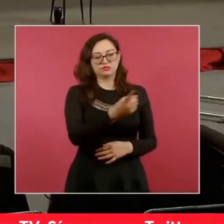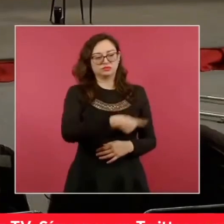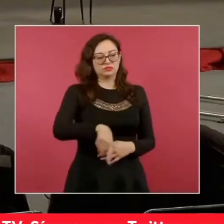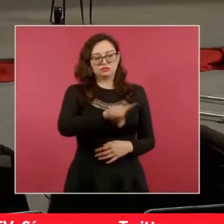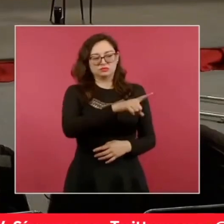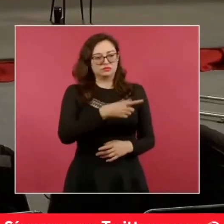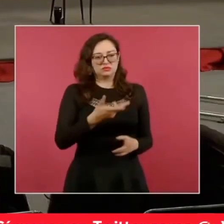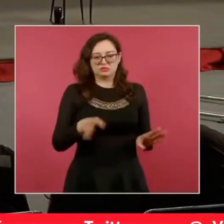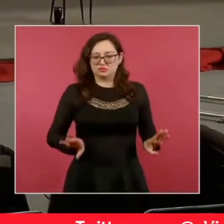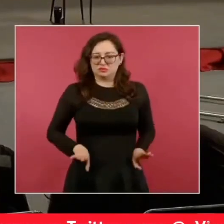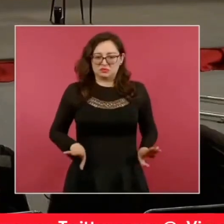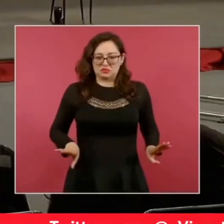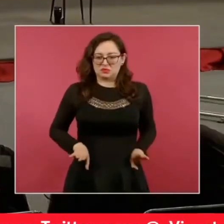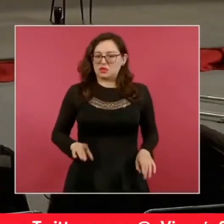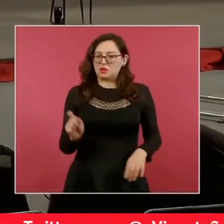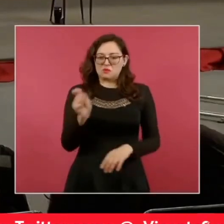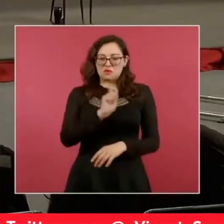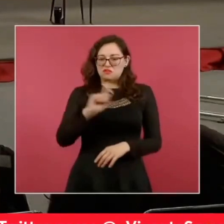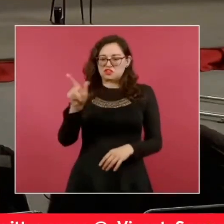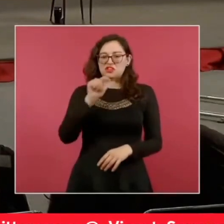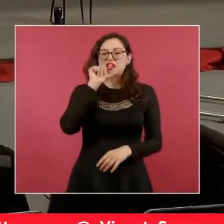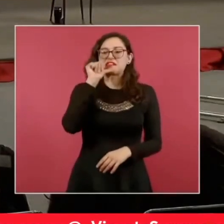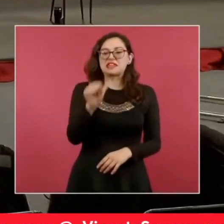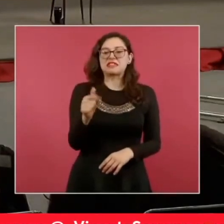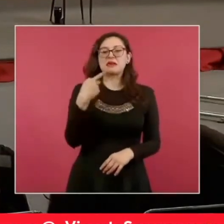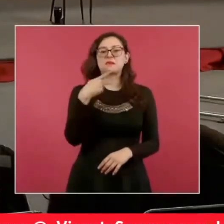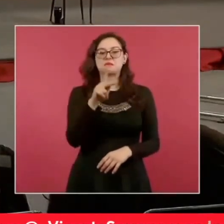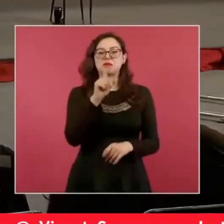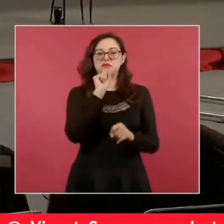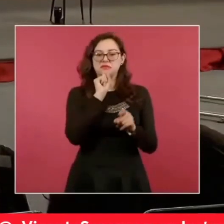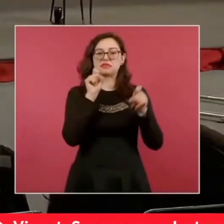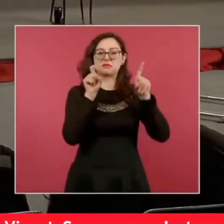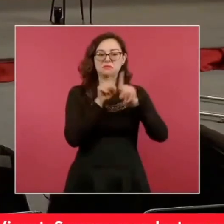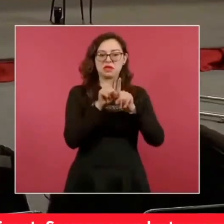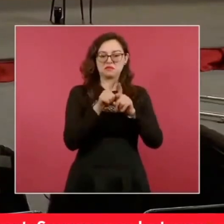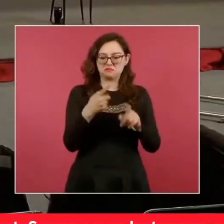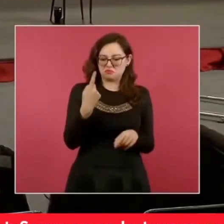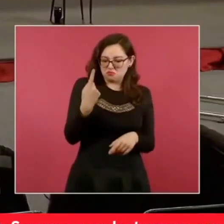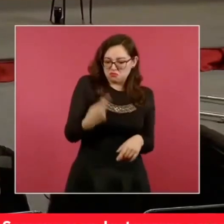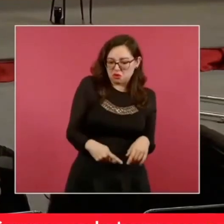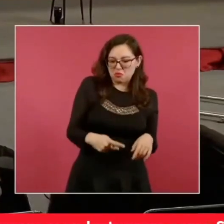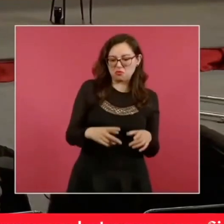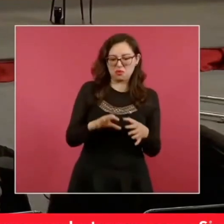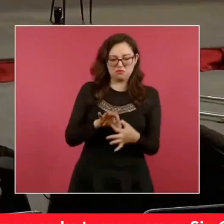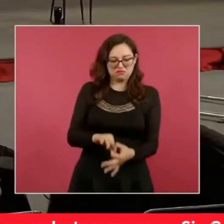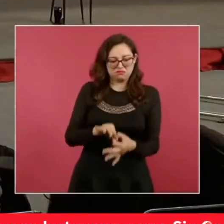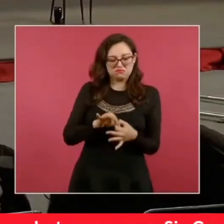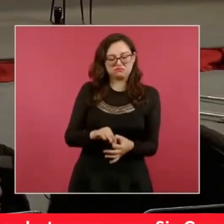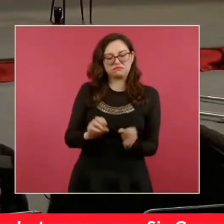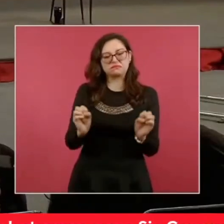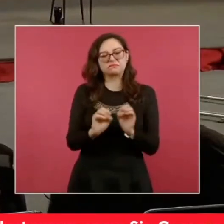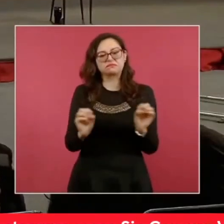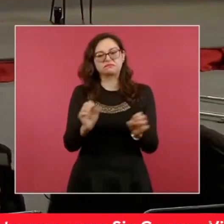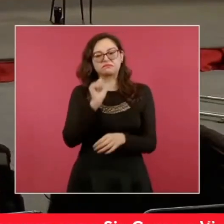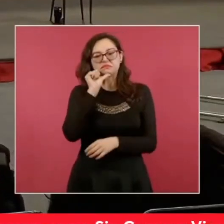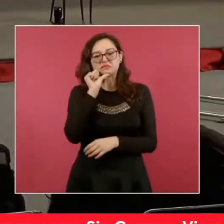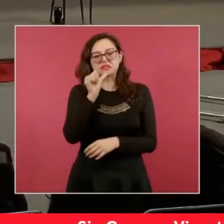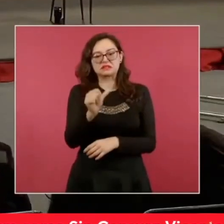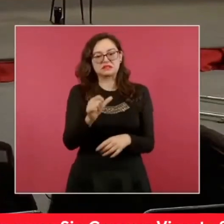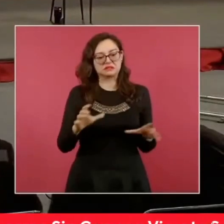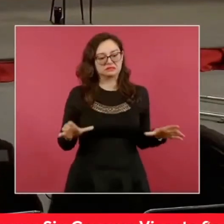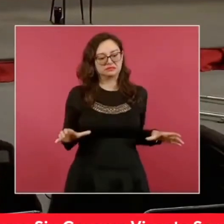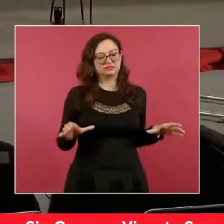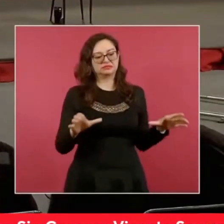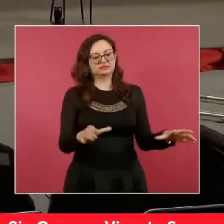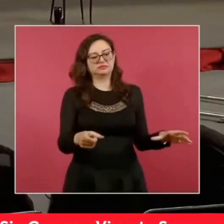pero también por la falta de sentido patriótico. La oposición mostró